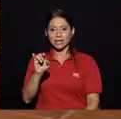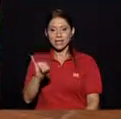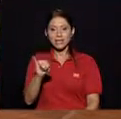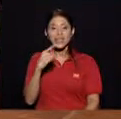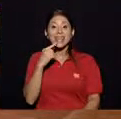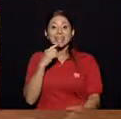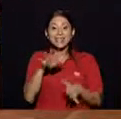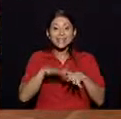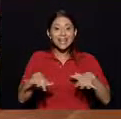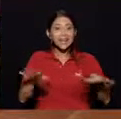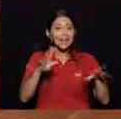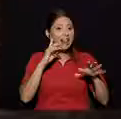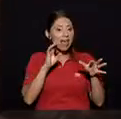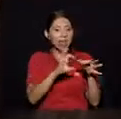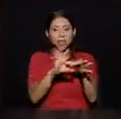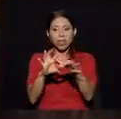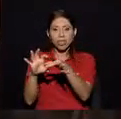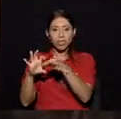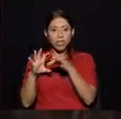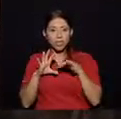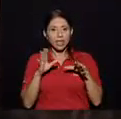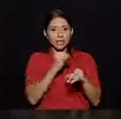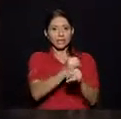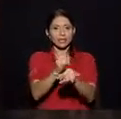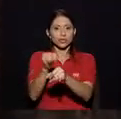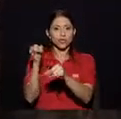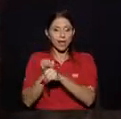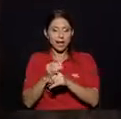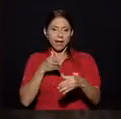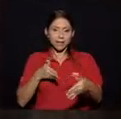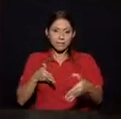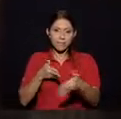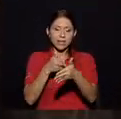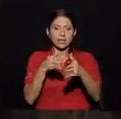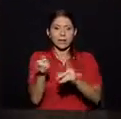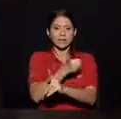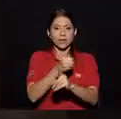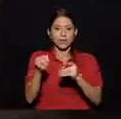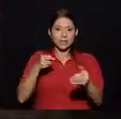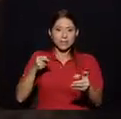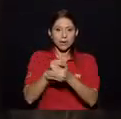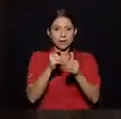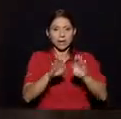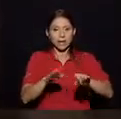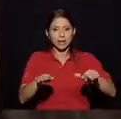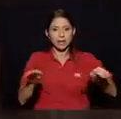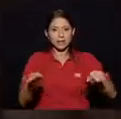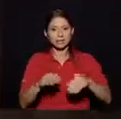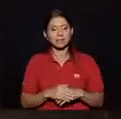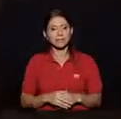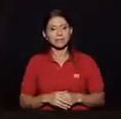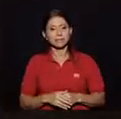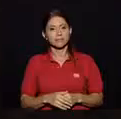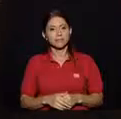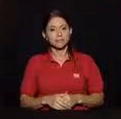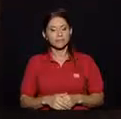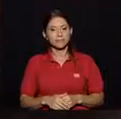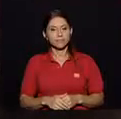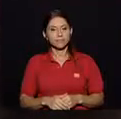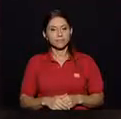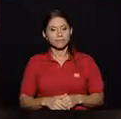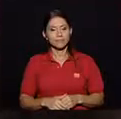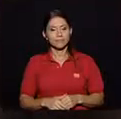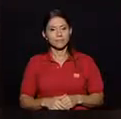dos cosas. ¿Cuál es el estado de situación del Sistema Nacional de Protección Integral, por un lado? Y por otro, ¿cuáles